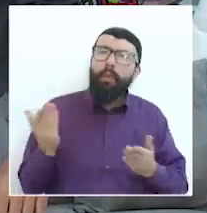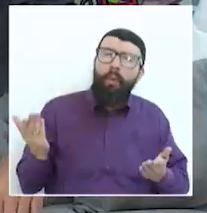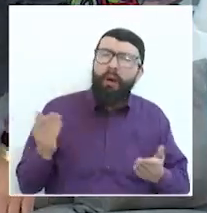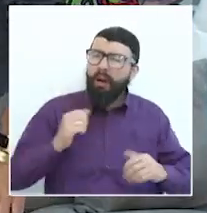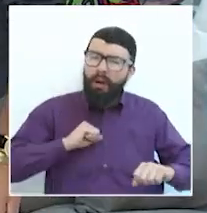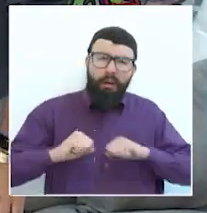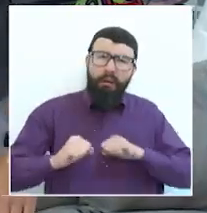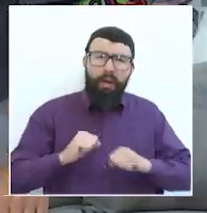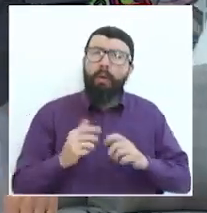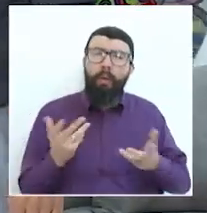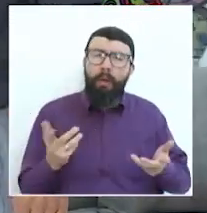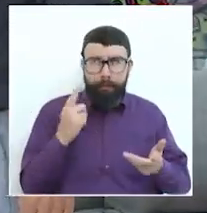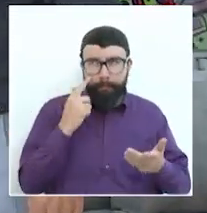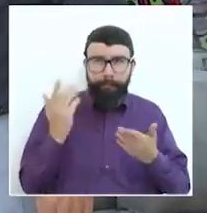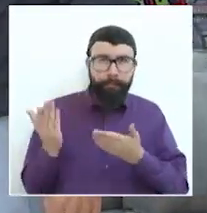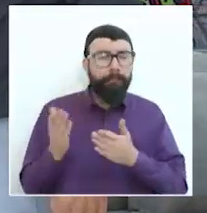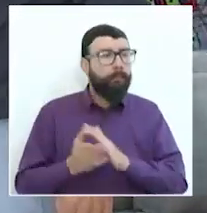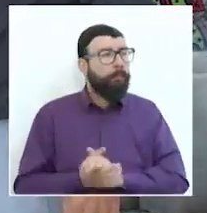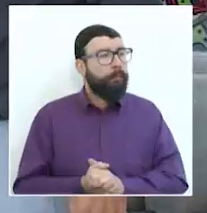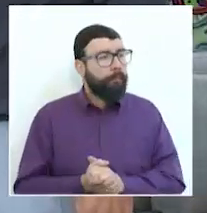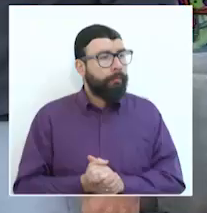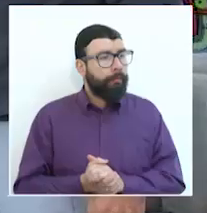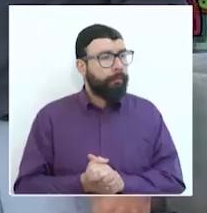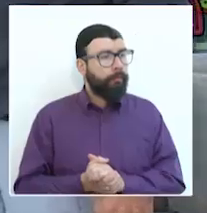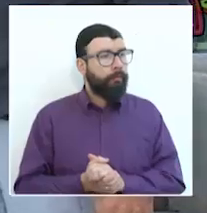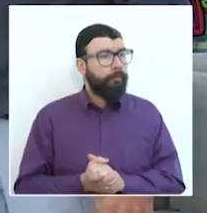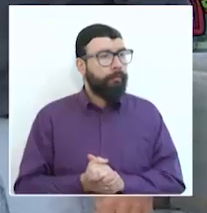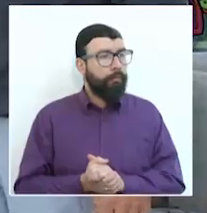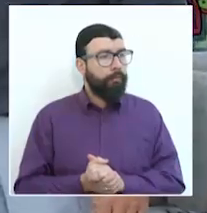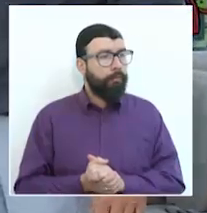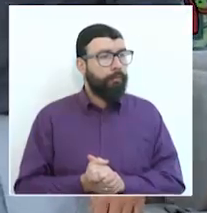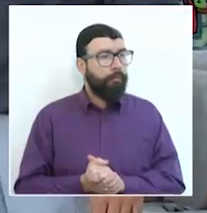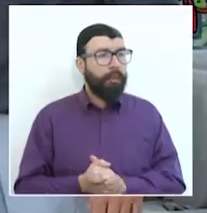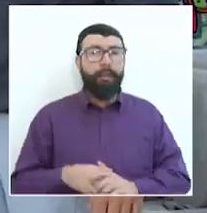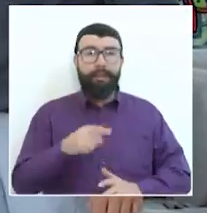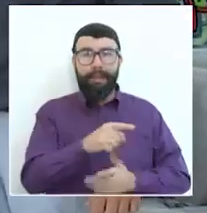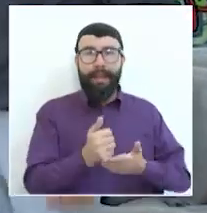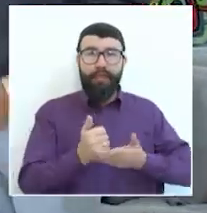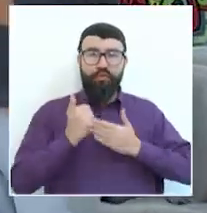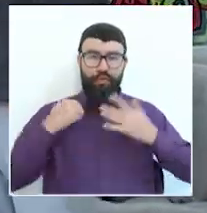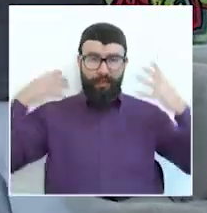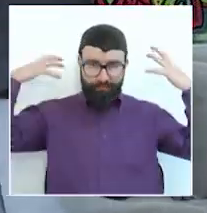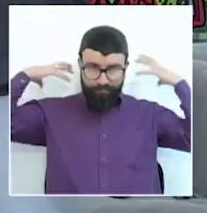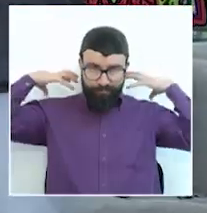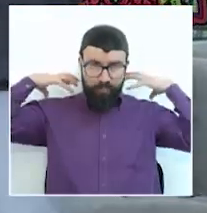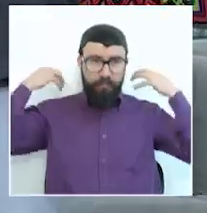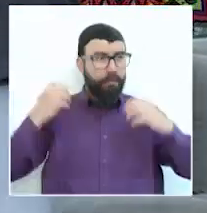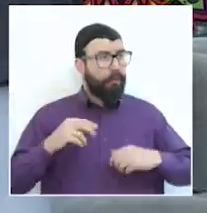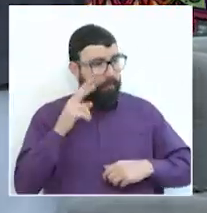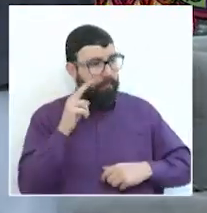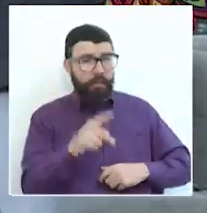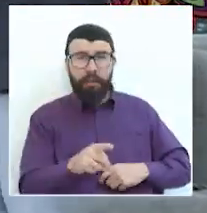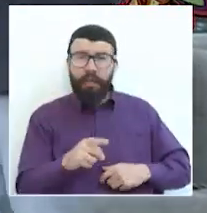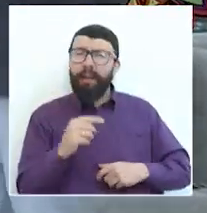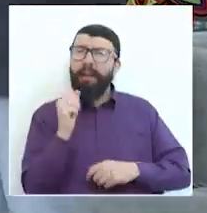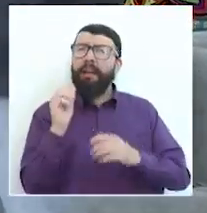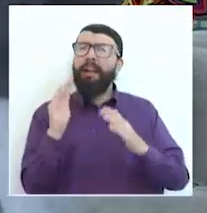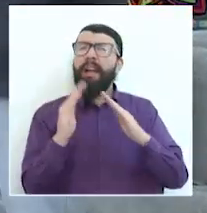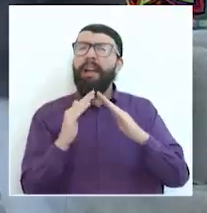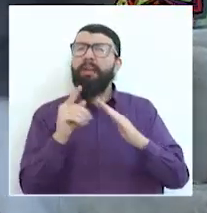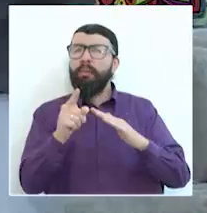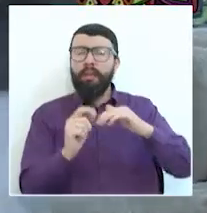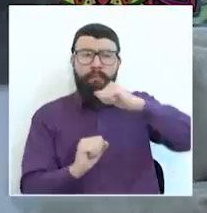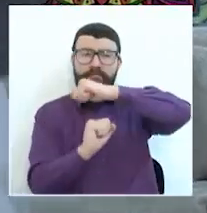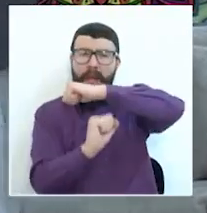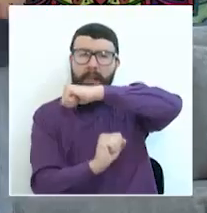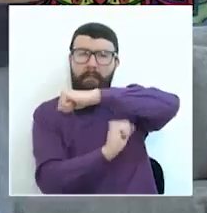ejercicios que voy a recomendar: el primero, este es para la parte de la espalda, Miren que es en una columna, pues en sus casas, porque ustedes dirán en